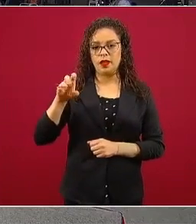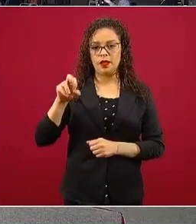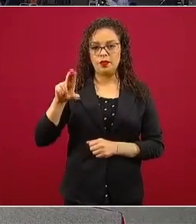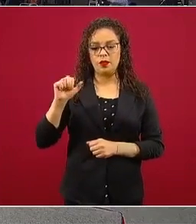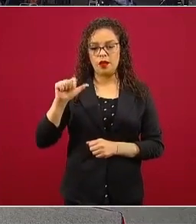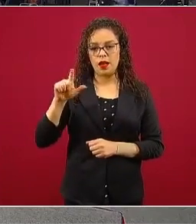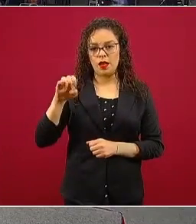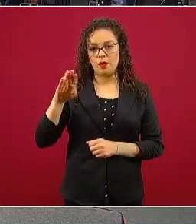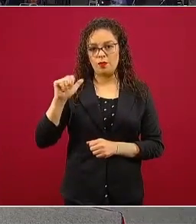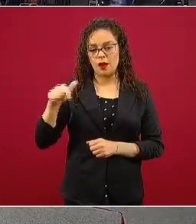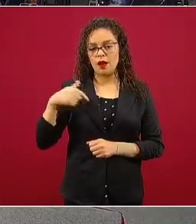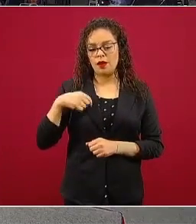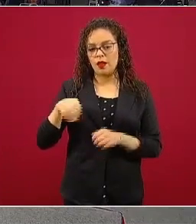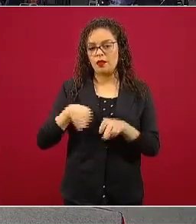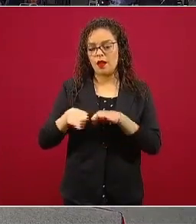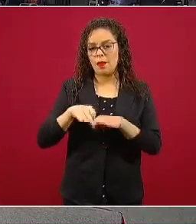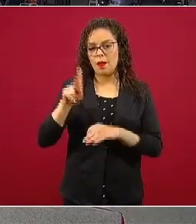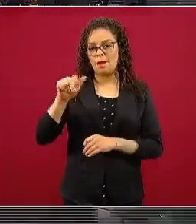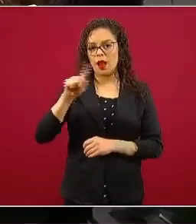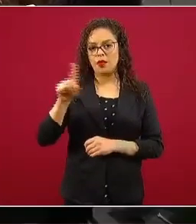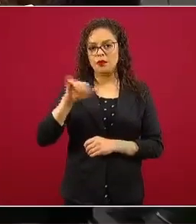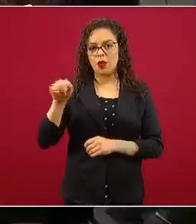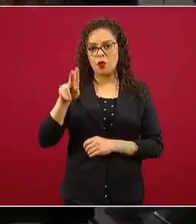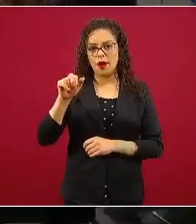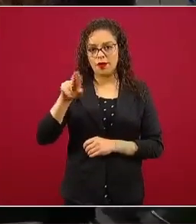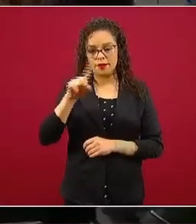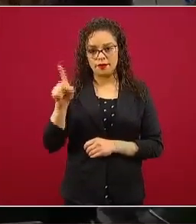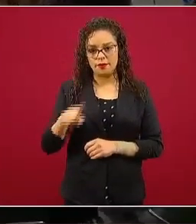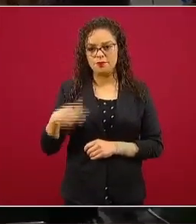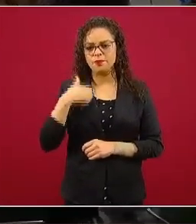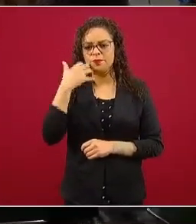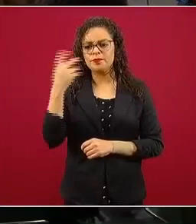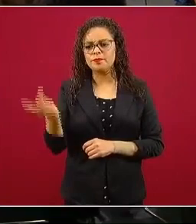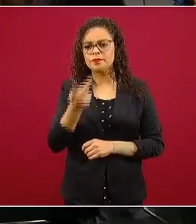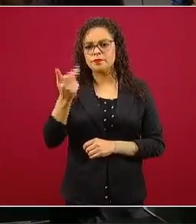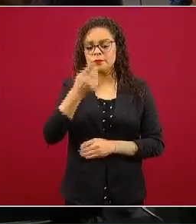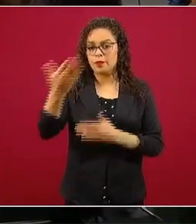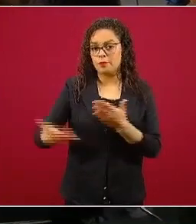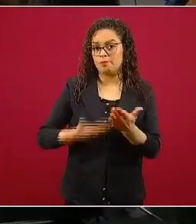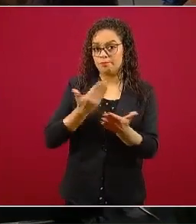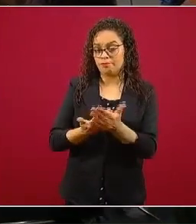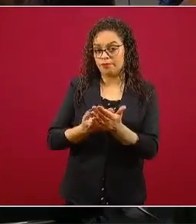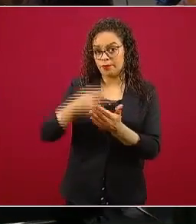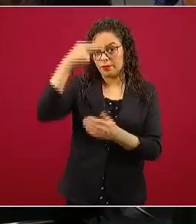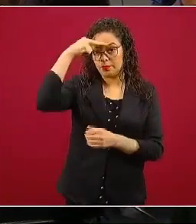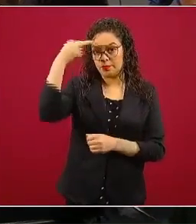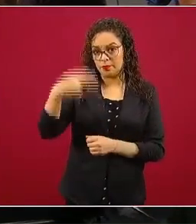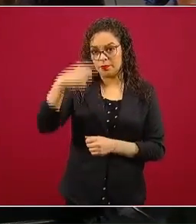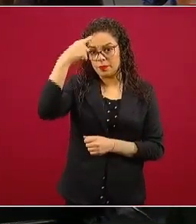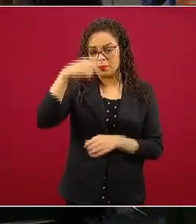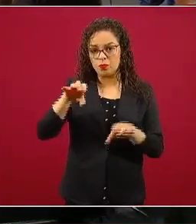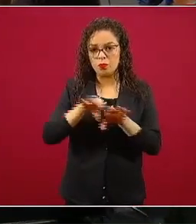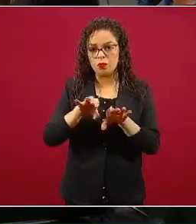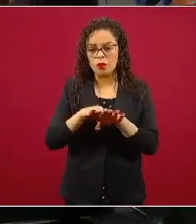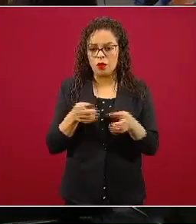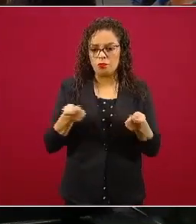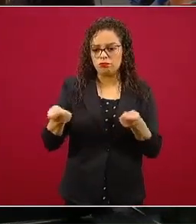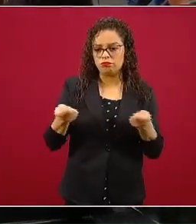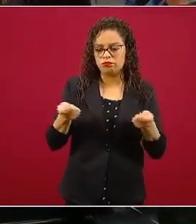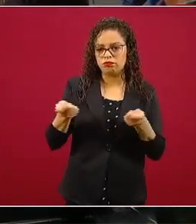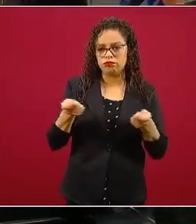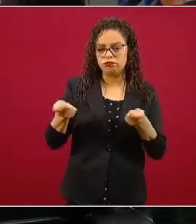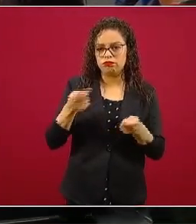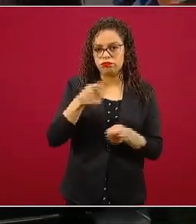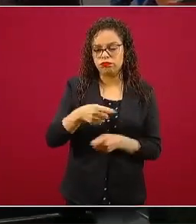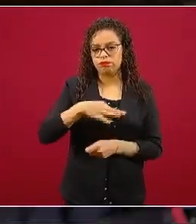Juárez. Quisiera preguntarle, la iniciativa que presentó México para el manejo de la pandemia,